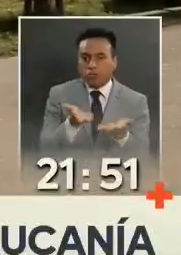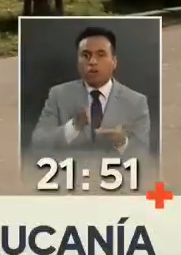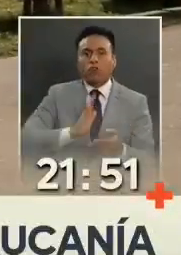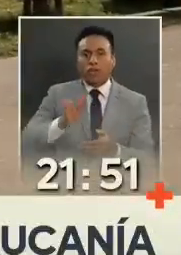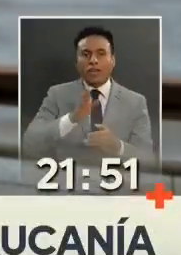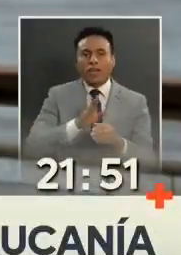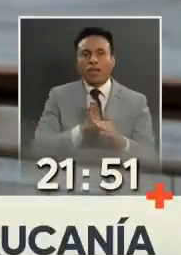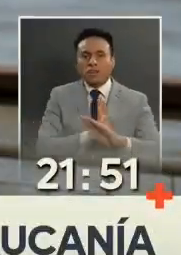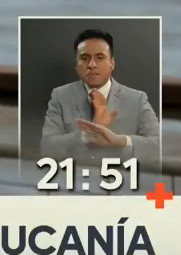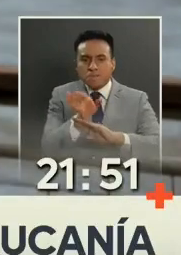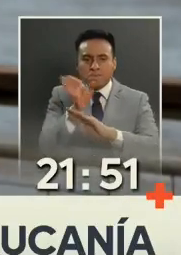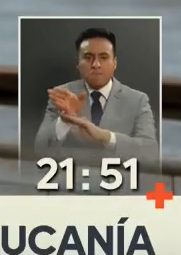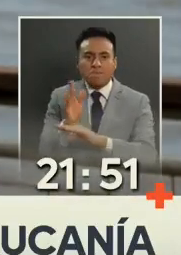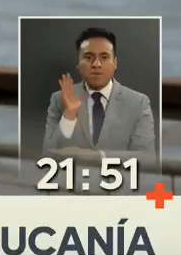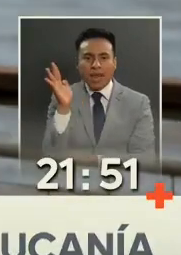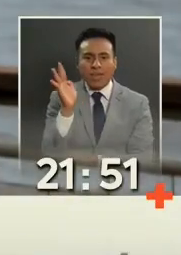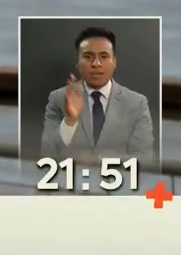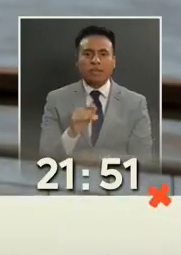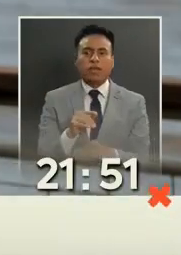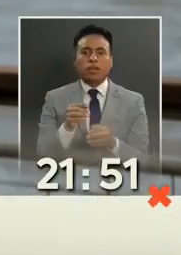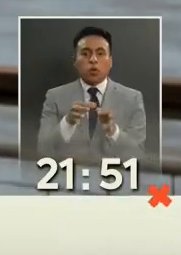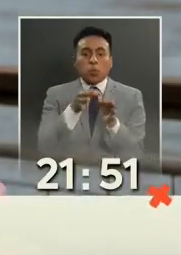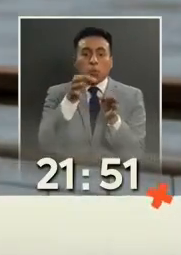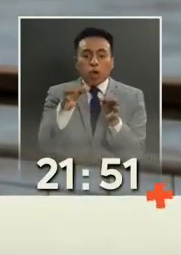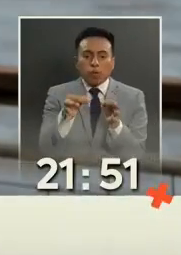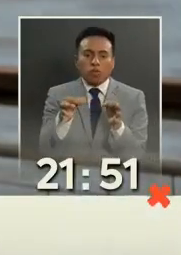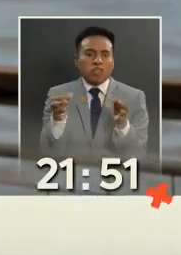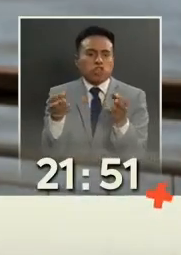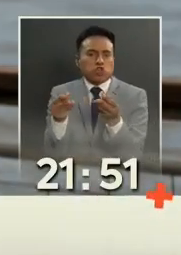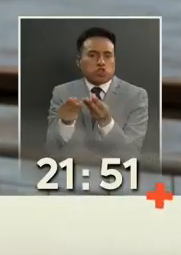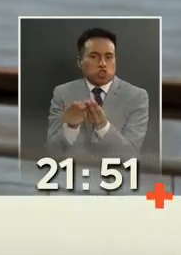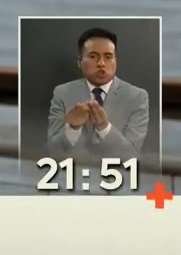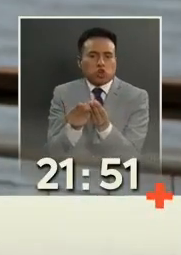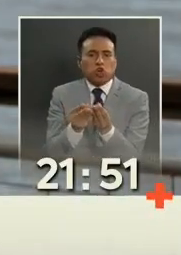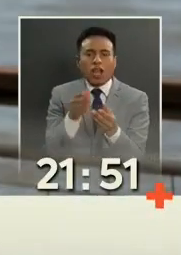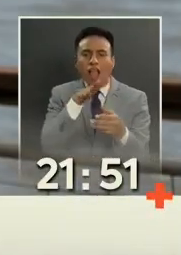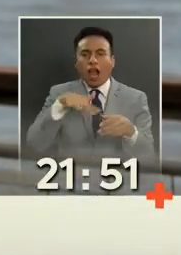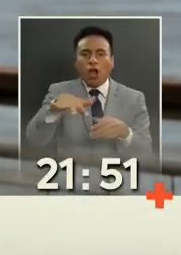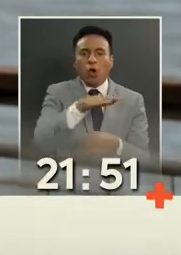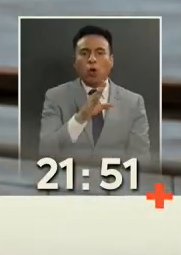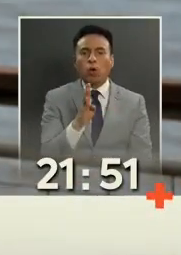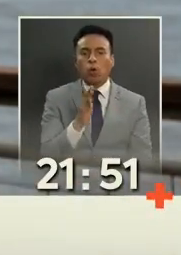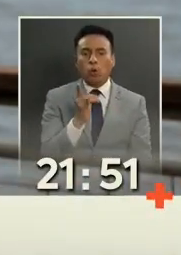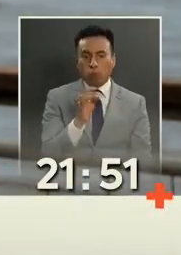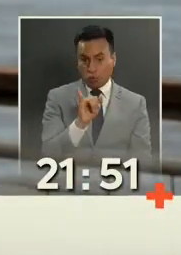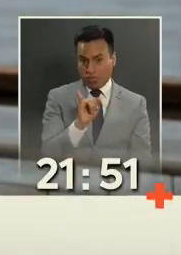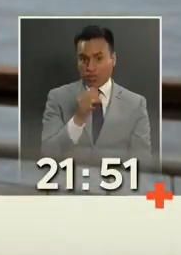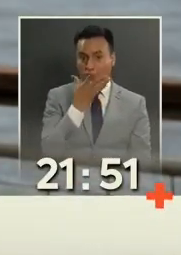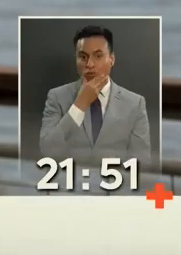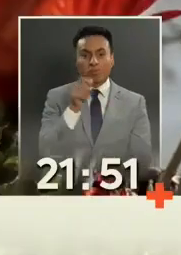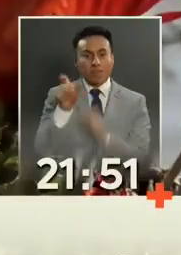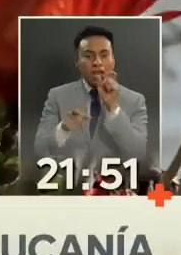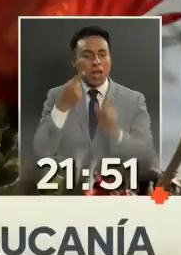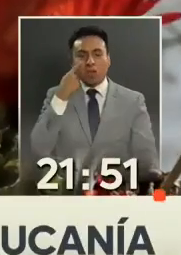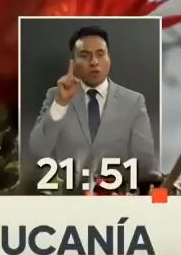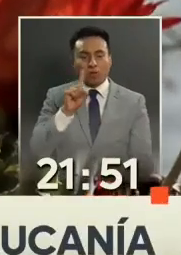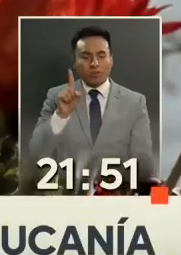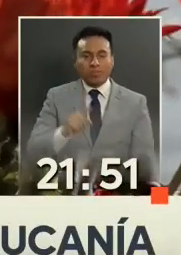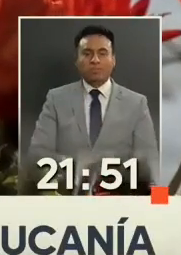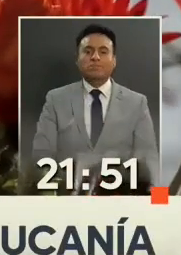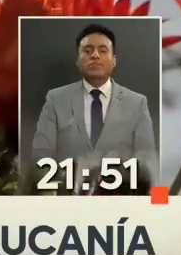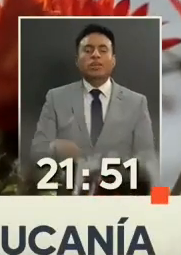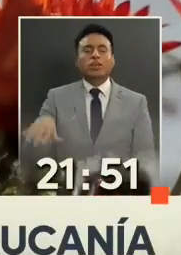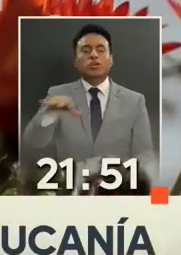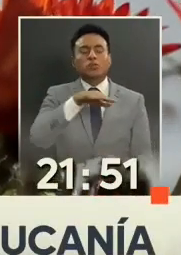viaje. Este pueblito es chico, este lago Budi es hermoso, pero no lo conoce la gente. Estamos